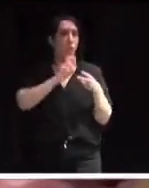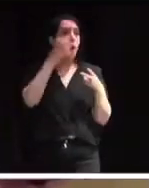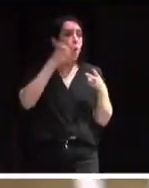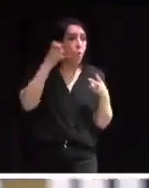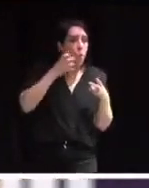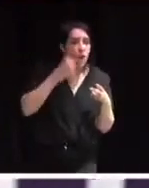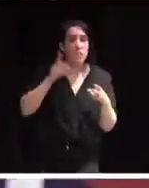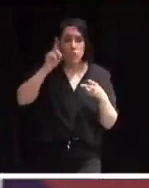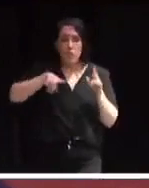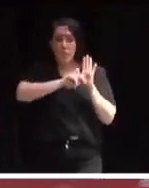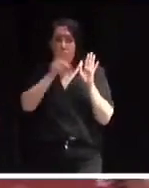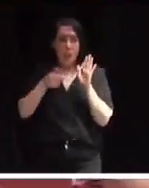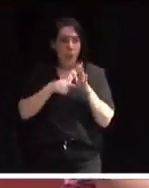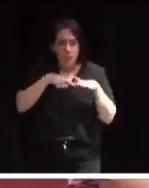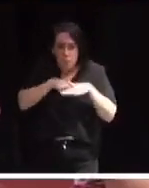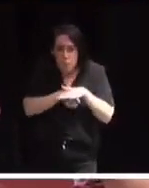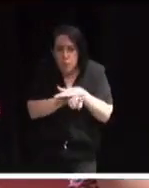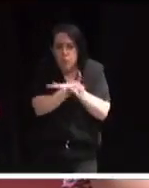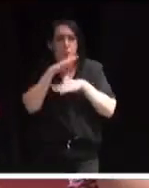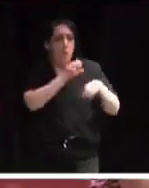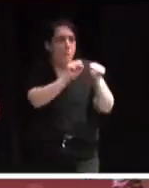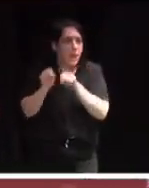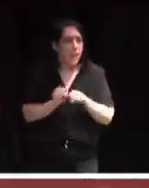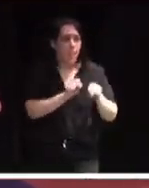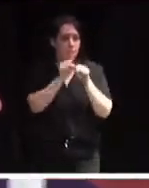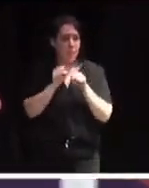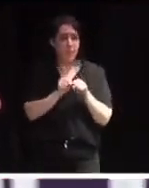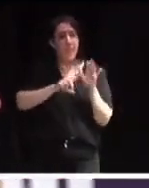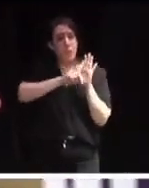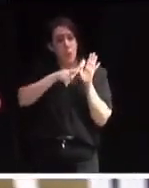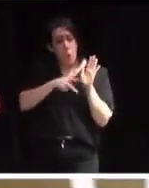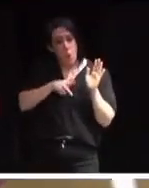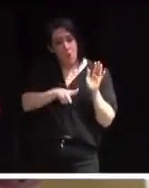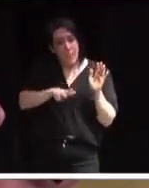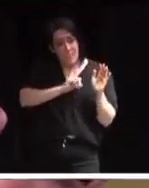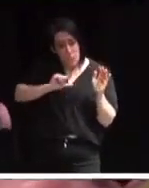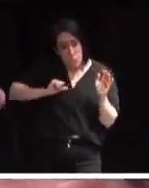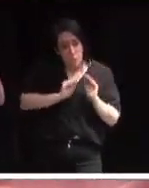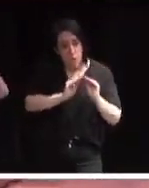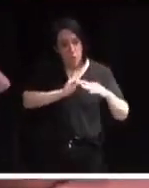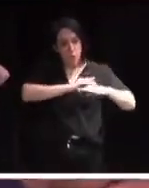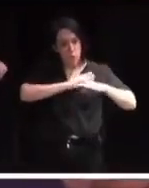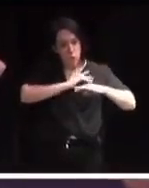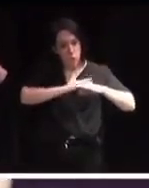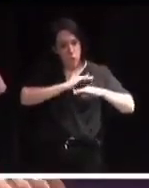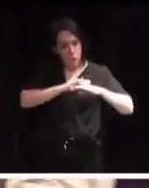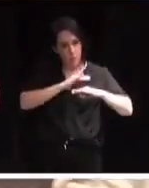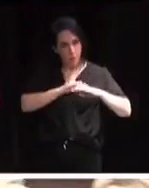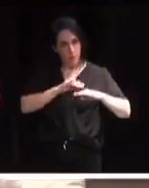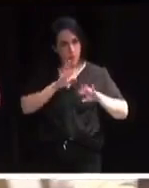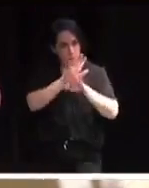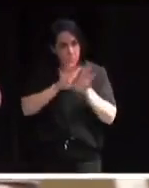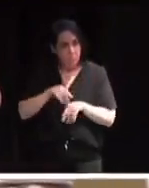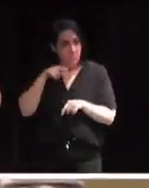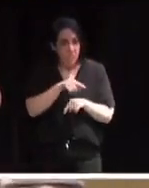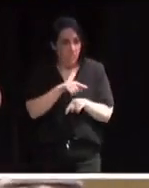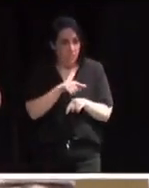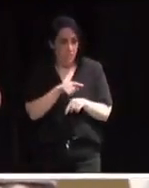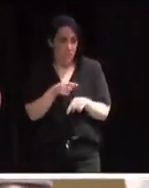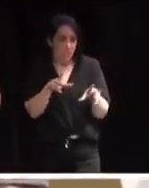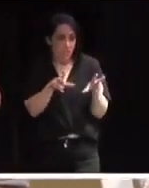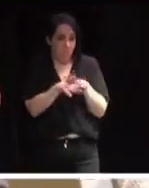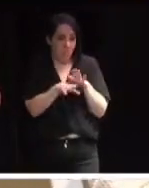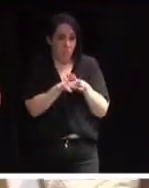nos acaba adelante la ley para defender un estado jurídico específico para el más menor el más menor para que acabara estos